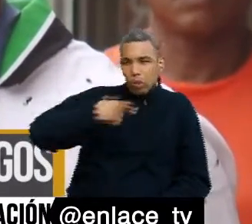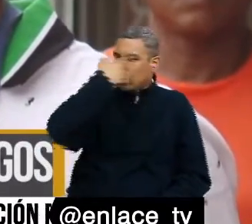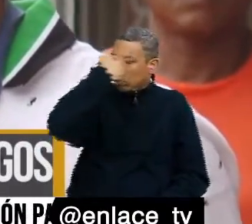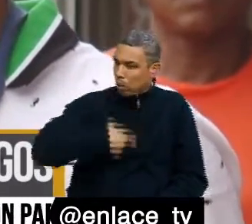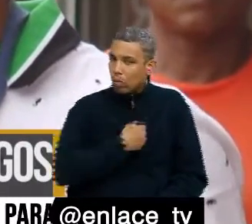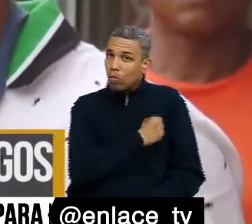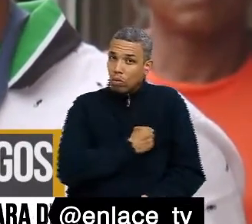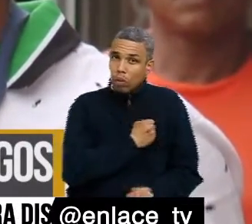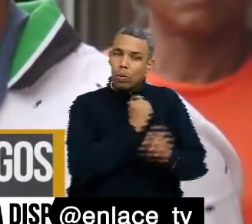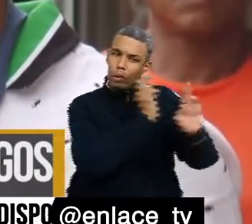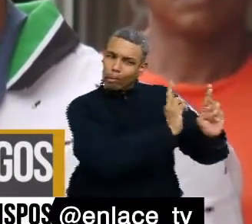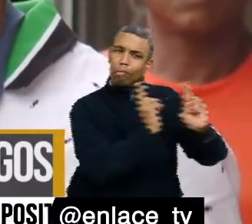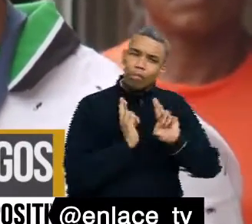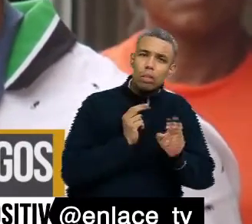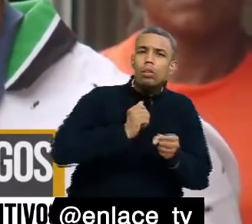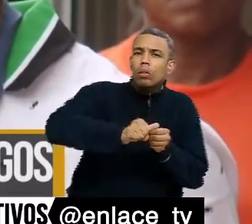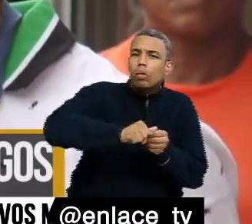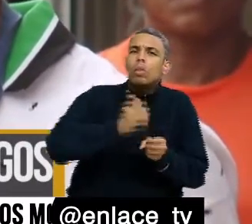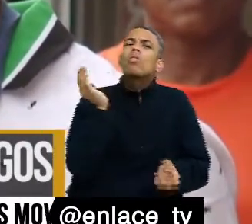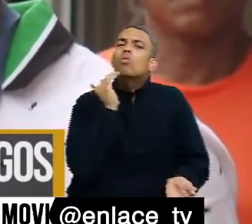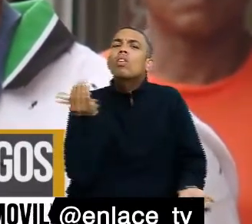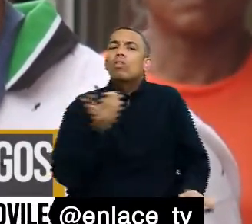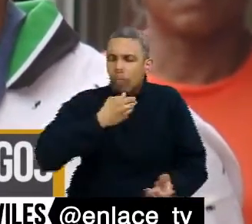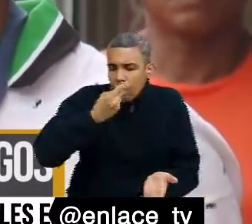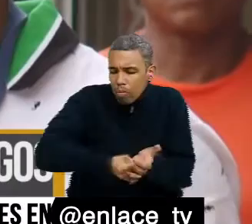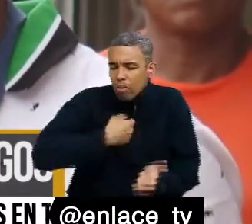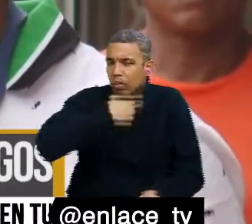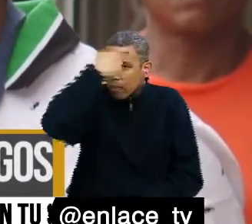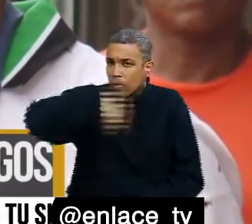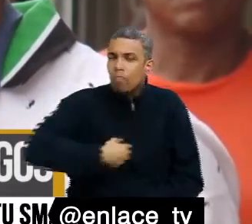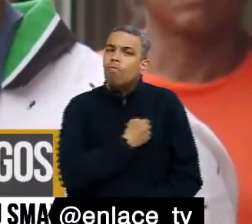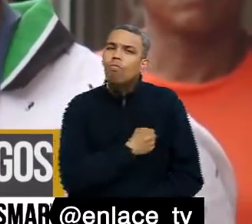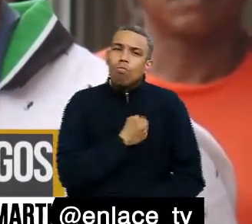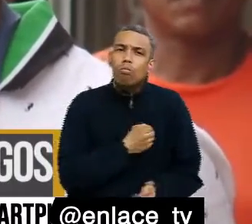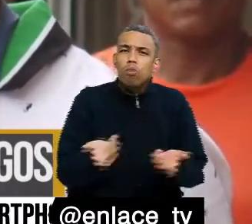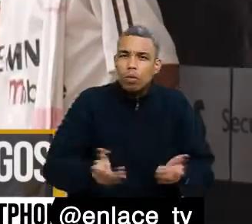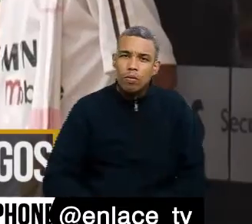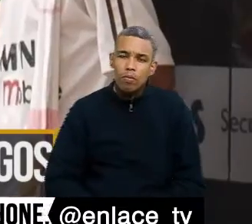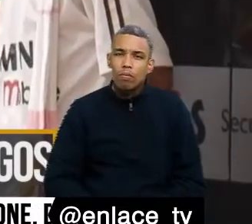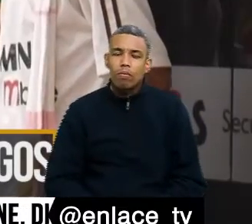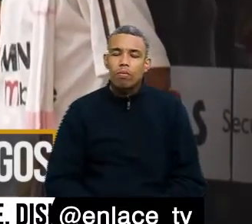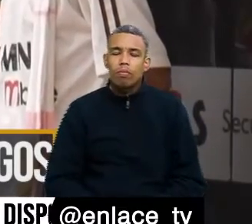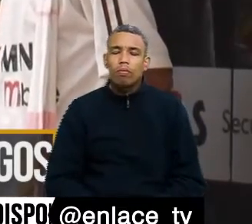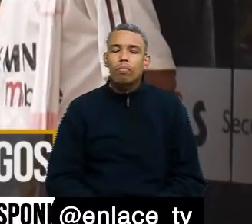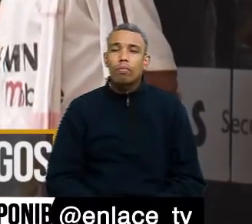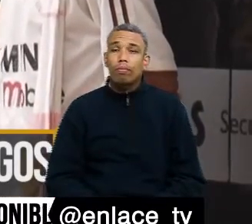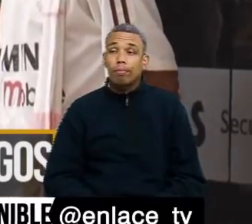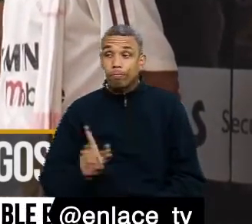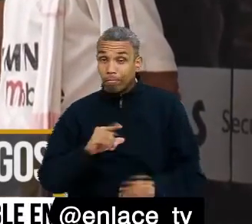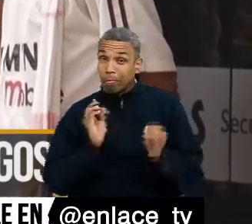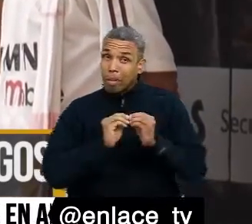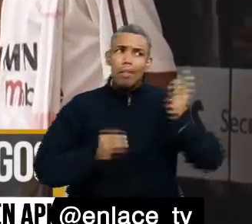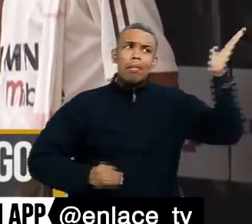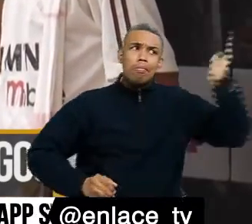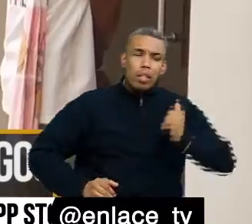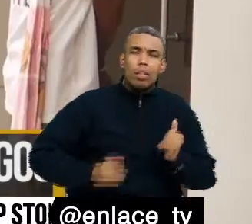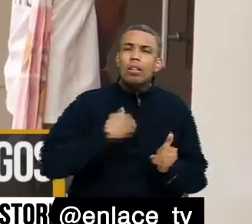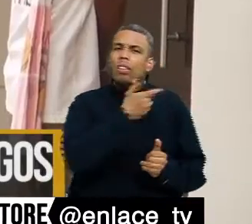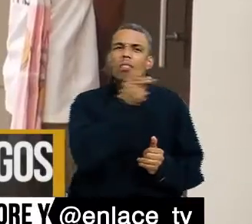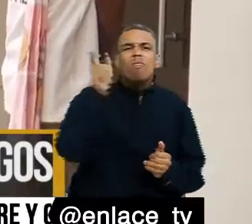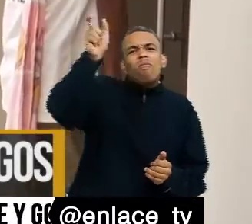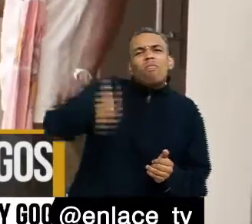esperando respuesta y queremos saber en realidad cuándo nos van a cancelar la liquidación y nuestro salario. También piden que alguien de Ecopetrol les dé la cara para